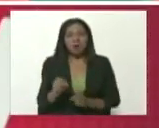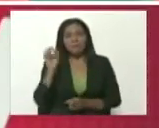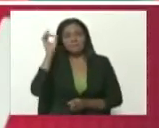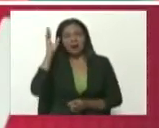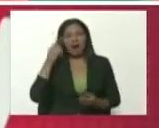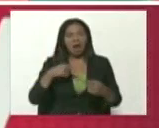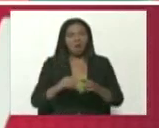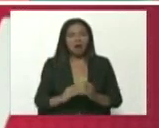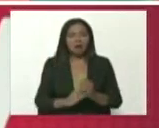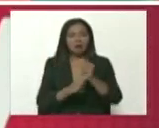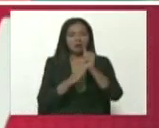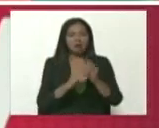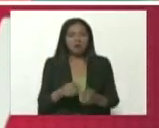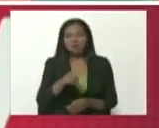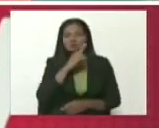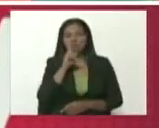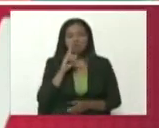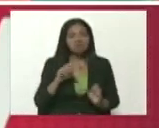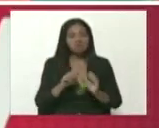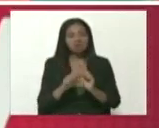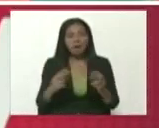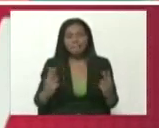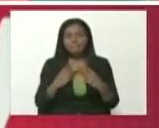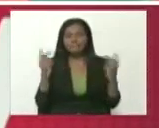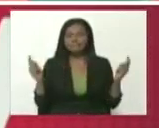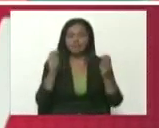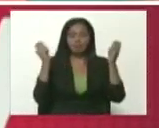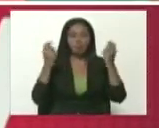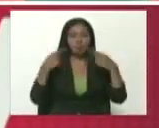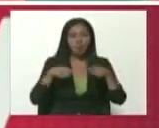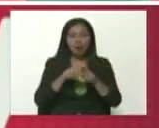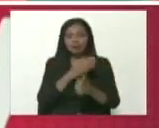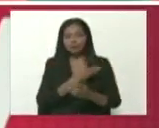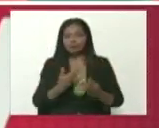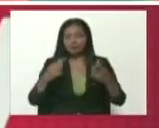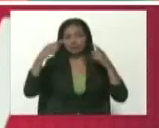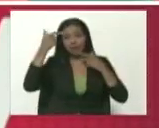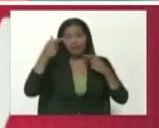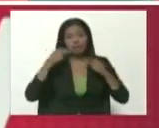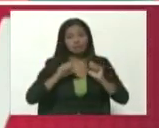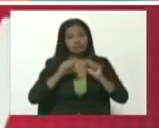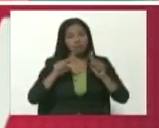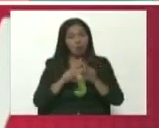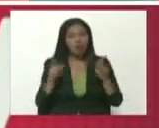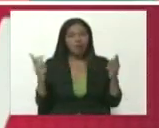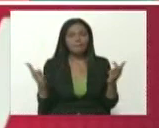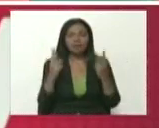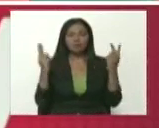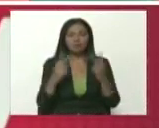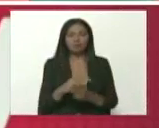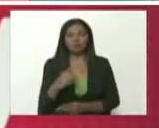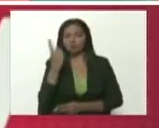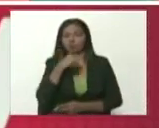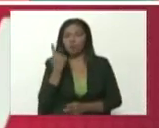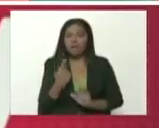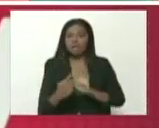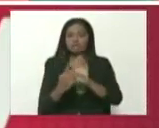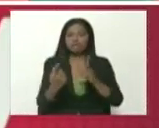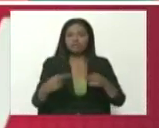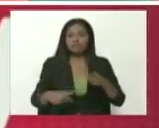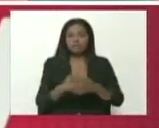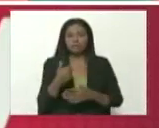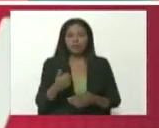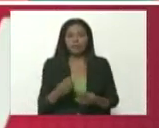legado, que su nombre siguiera viva y el nombre de Chávez sigue vivo, su imagen sigue vivo, más